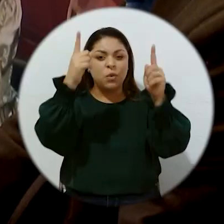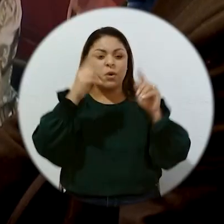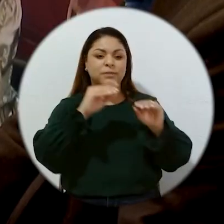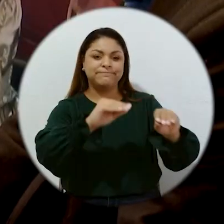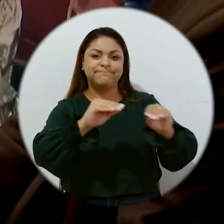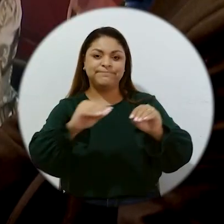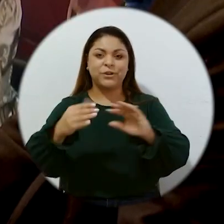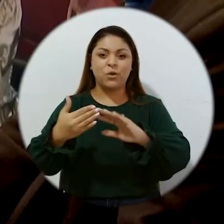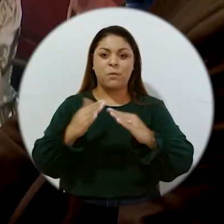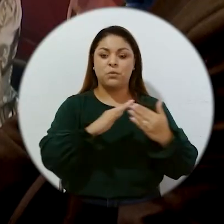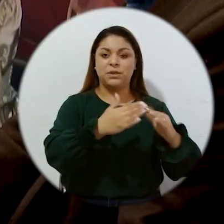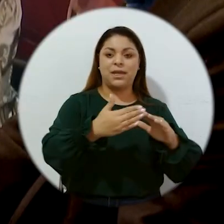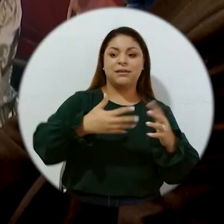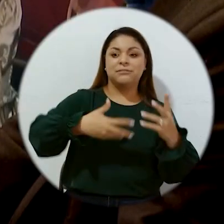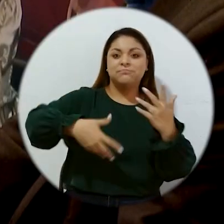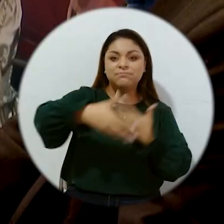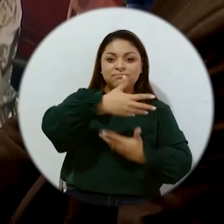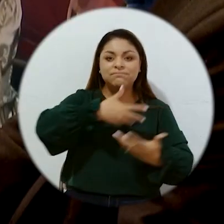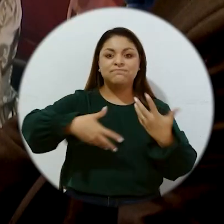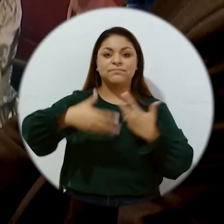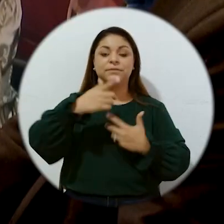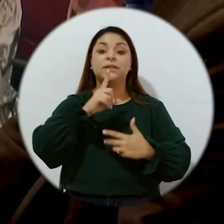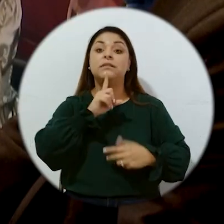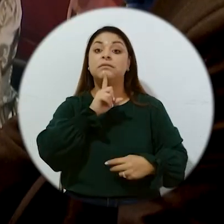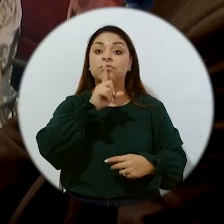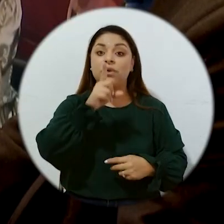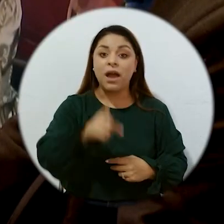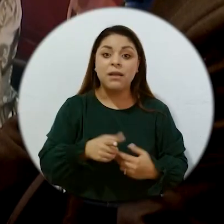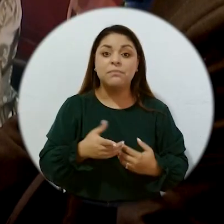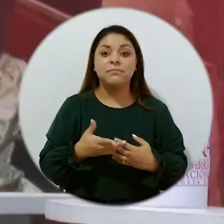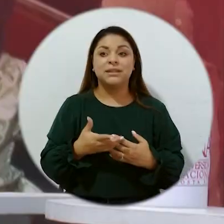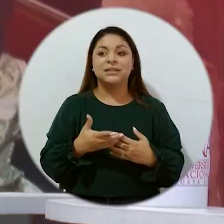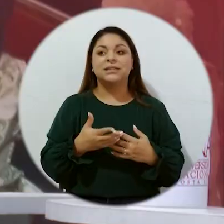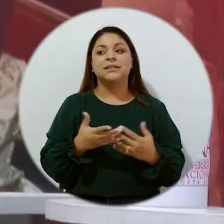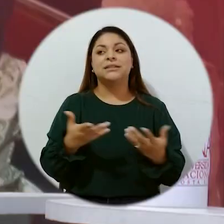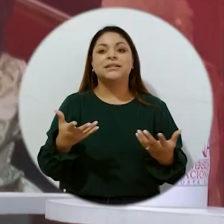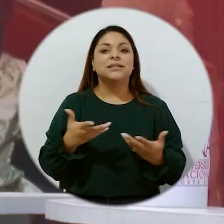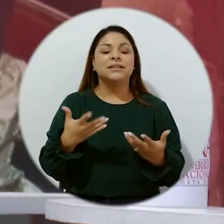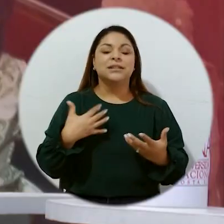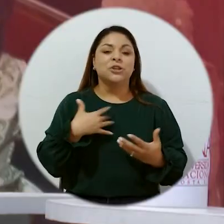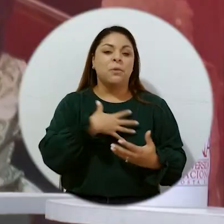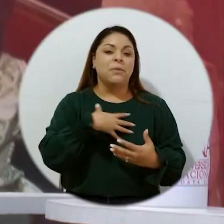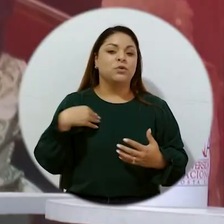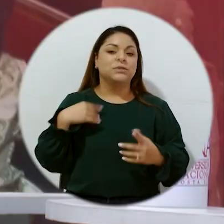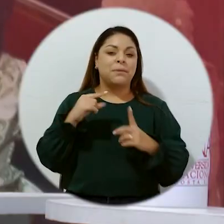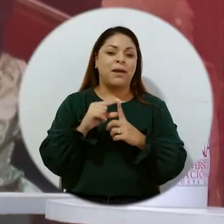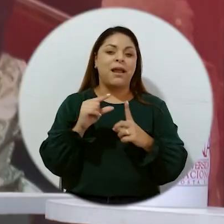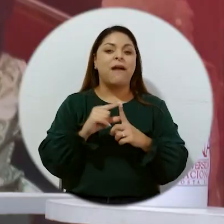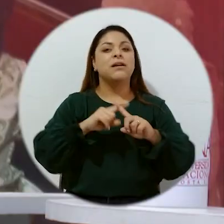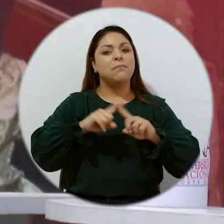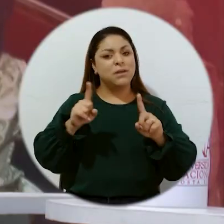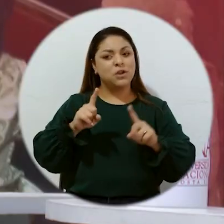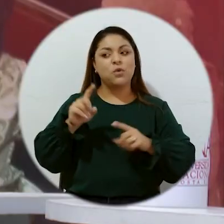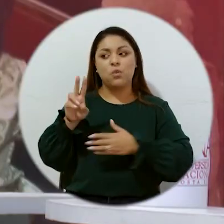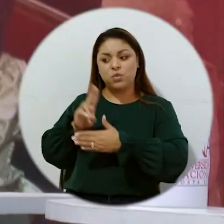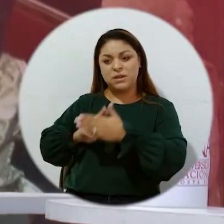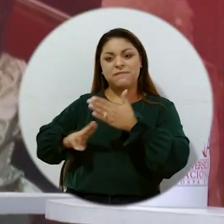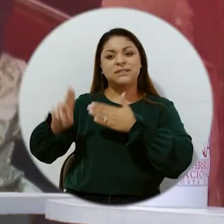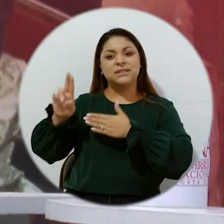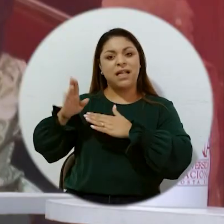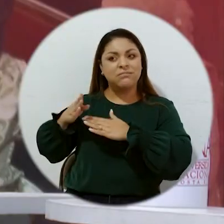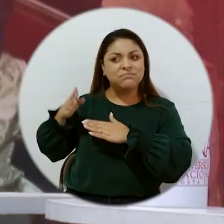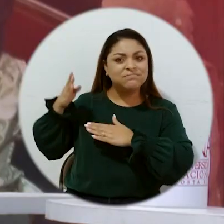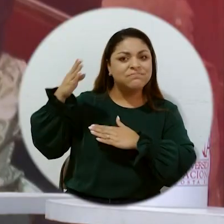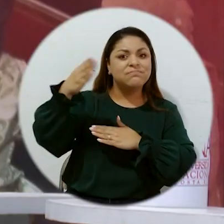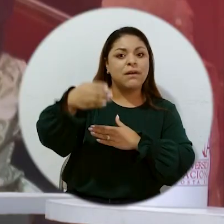comunidades, interactuamos y que realmente, no me gusta mucho la palabra, pero la extensión universitaria sea más